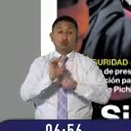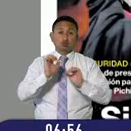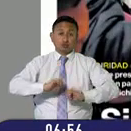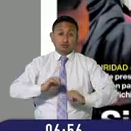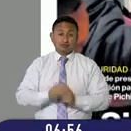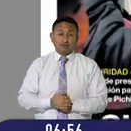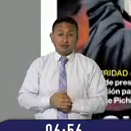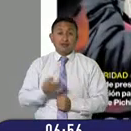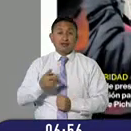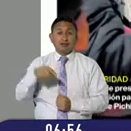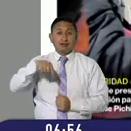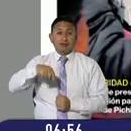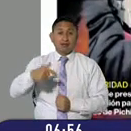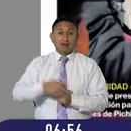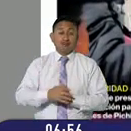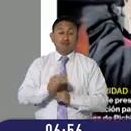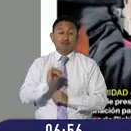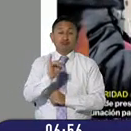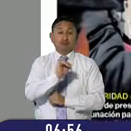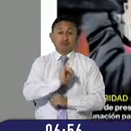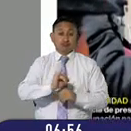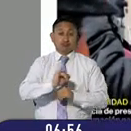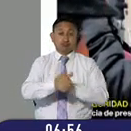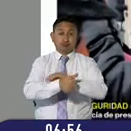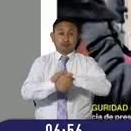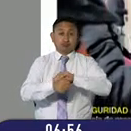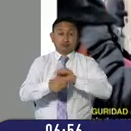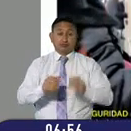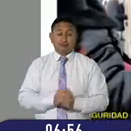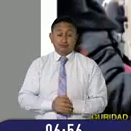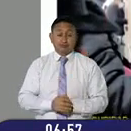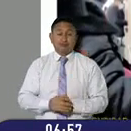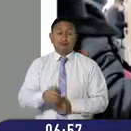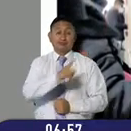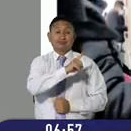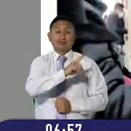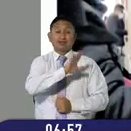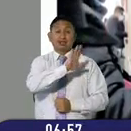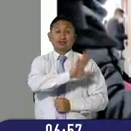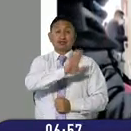el insular. A esta hora están en las 5:56 de tarde.